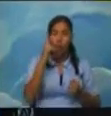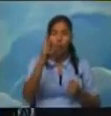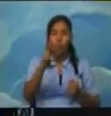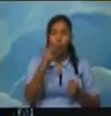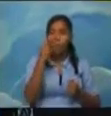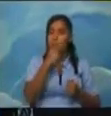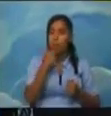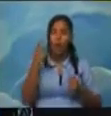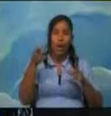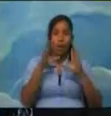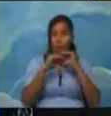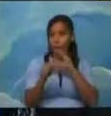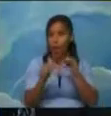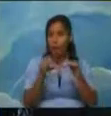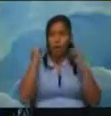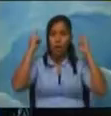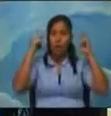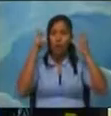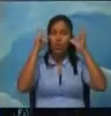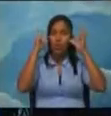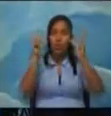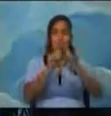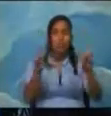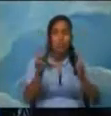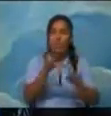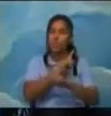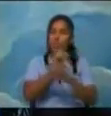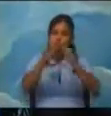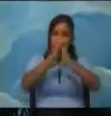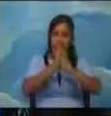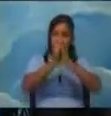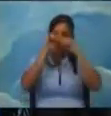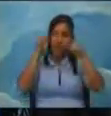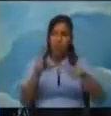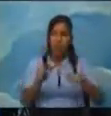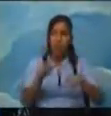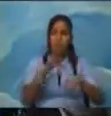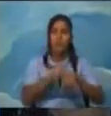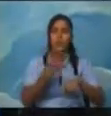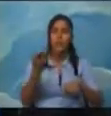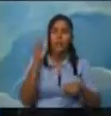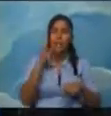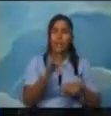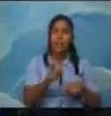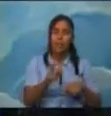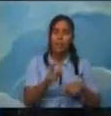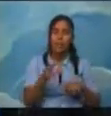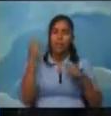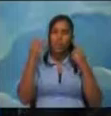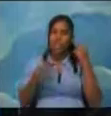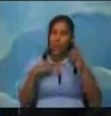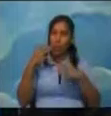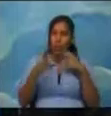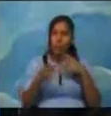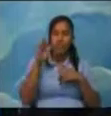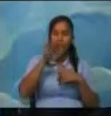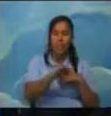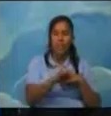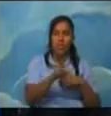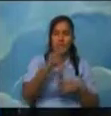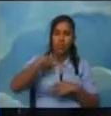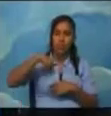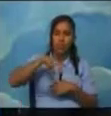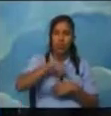boca tiene, más no habla. Ellos dijeron, no adoraremos a ellos, porque estando en angustia, andando nosotros por